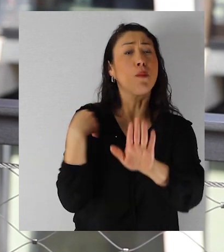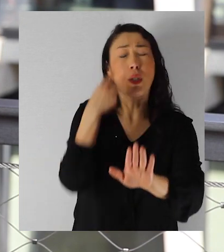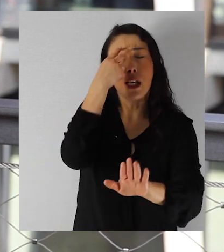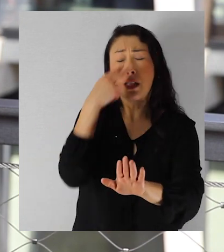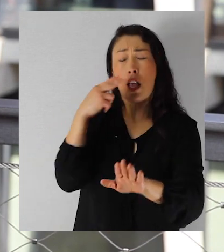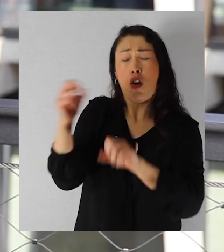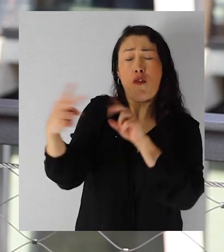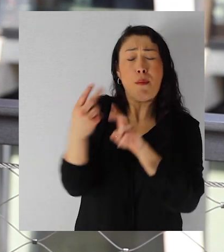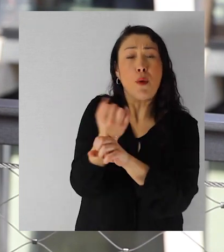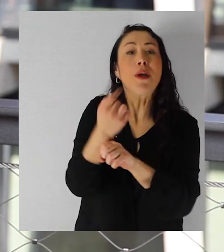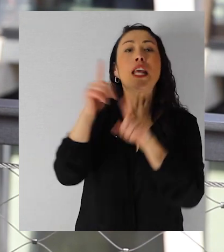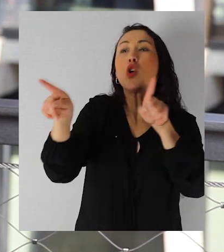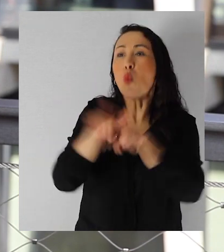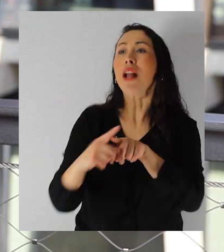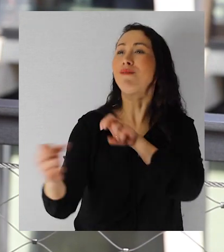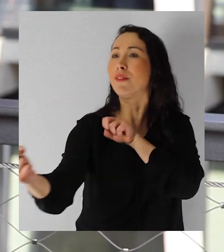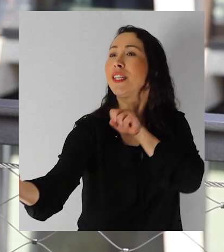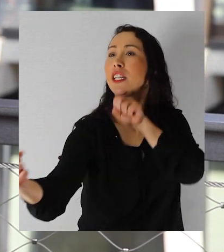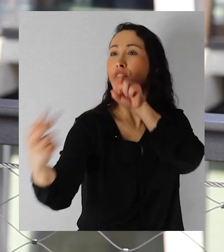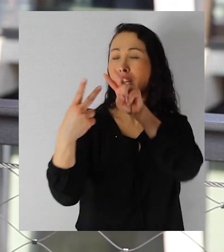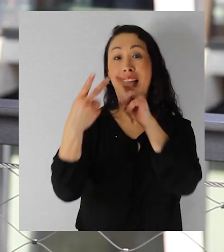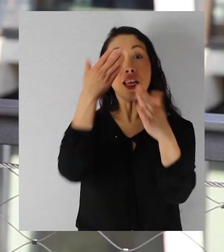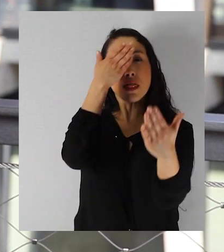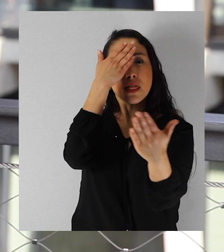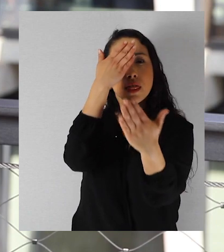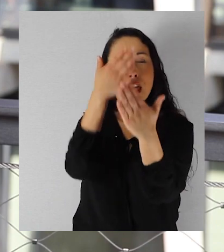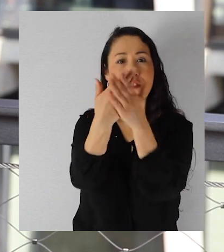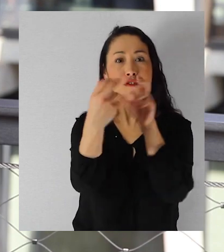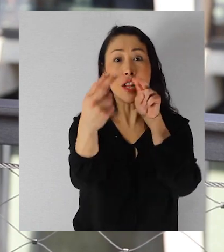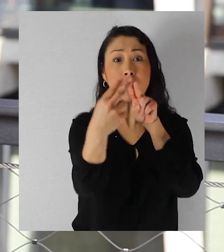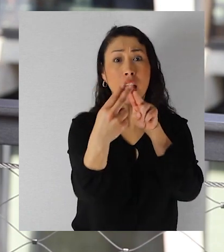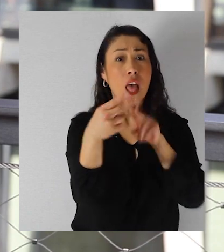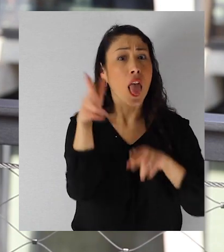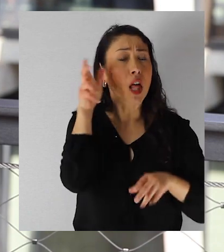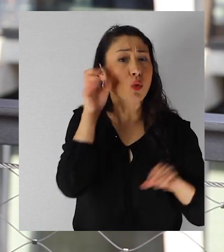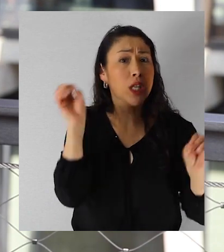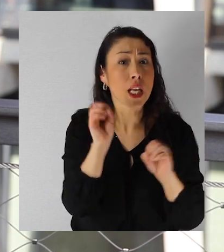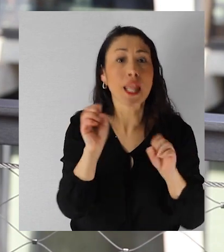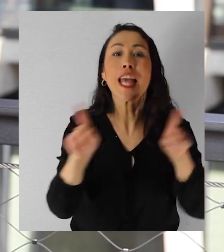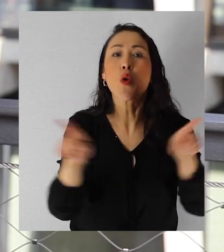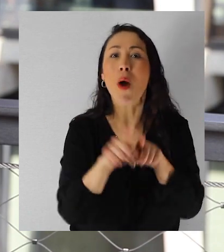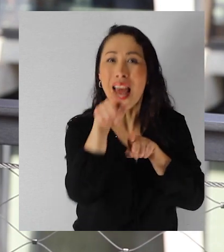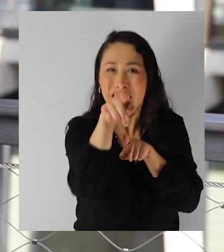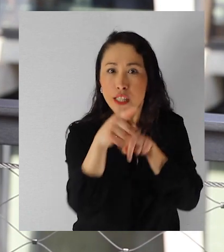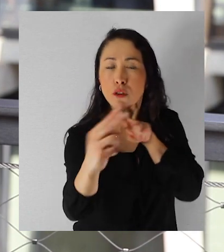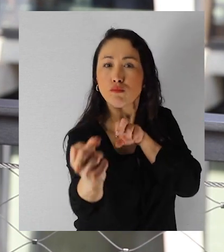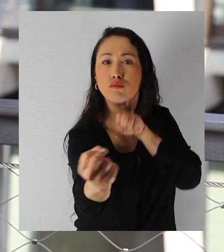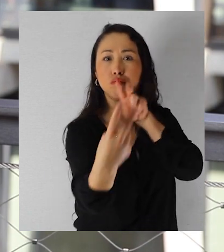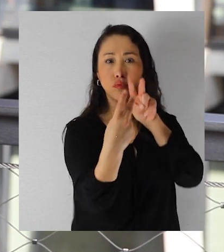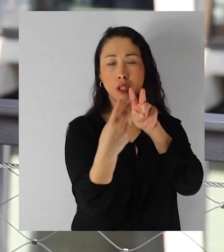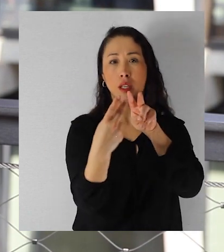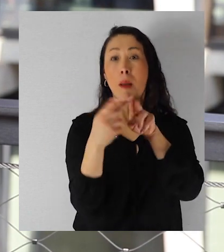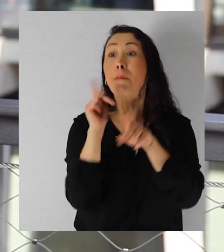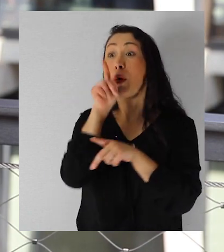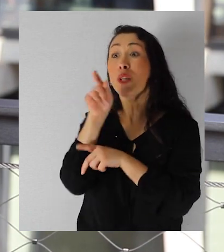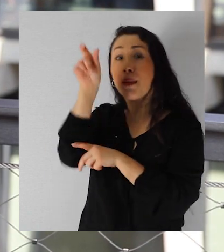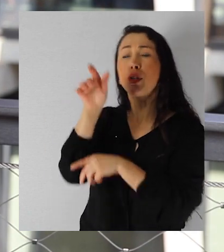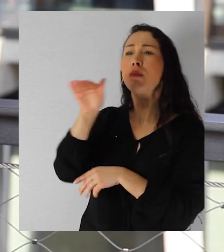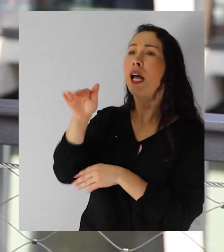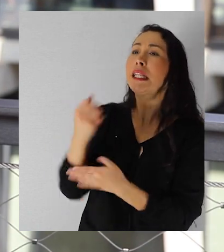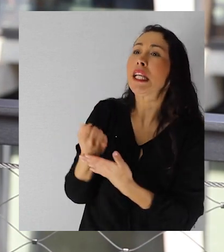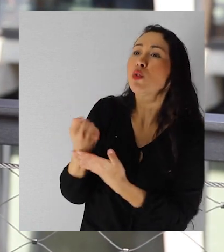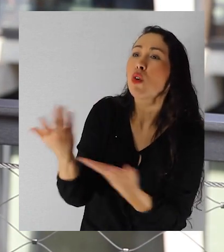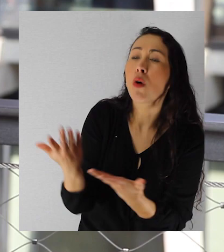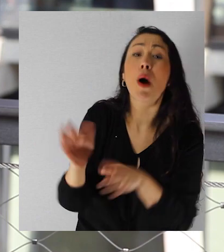puedan ver. Hablarles de frente a pesar de que no te puedan escuchar. Preguntarle a las personas, ¿cómo te puedo ayudar? A lo